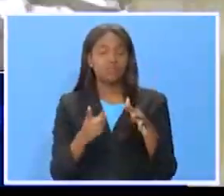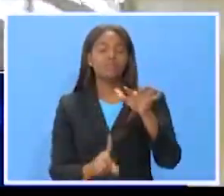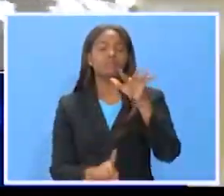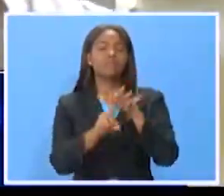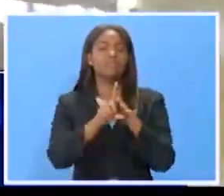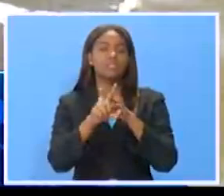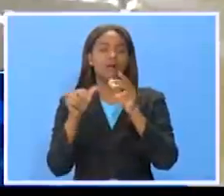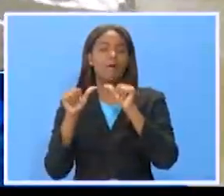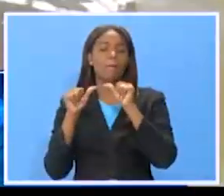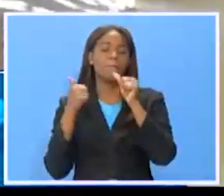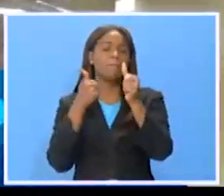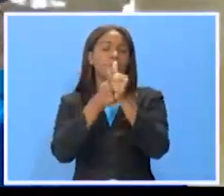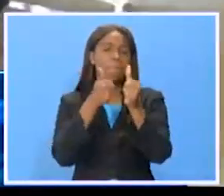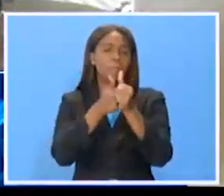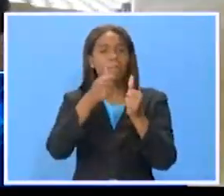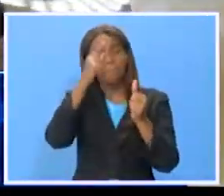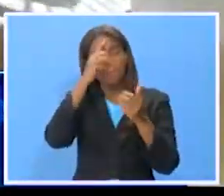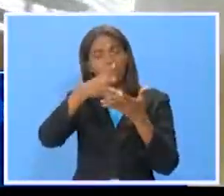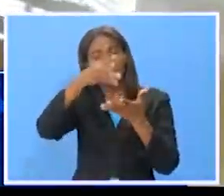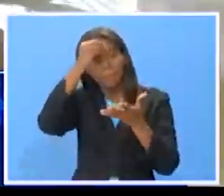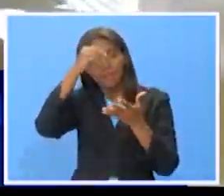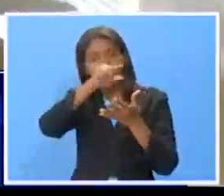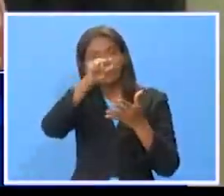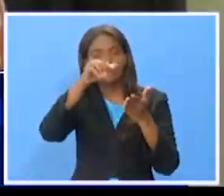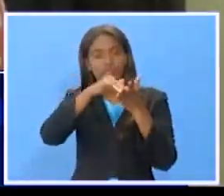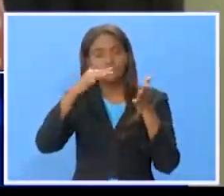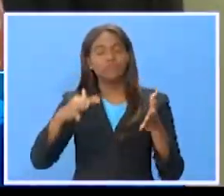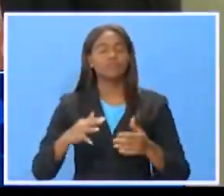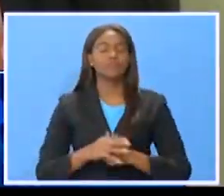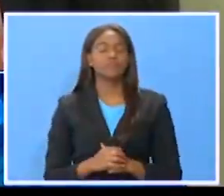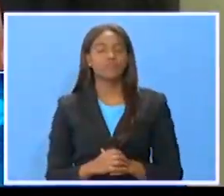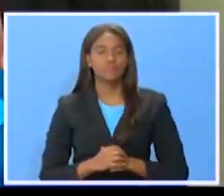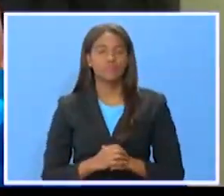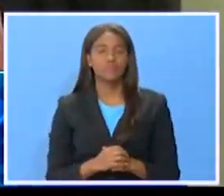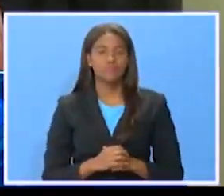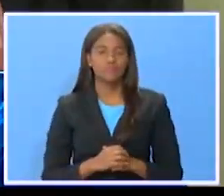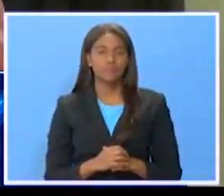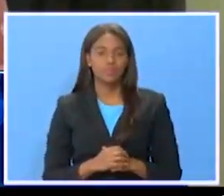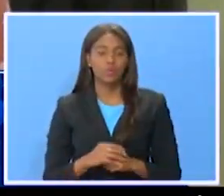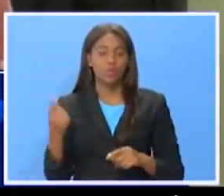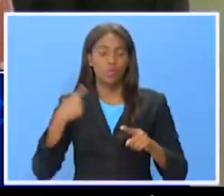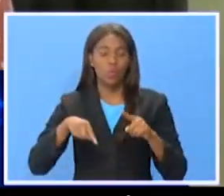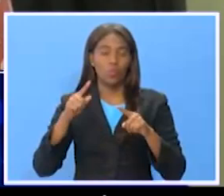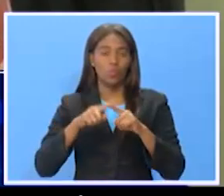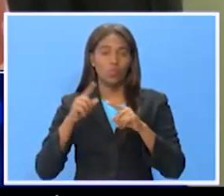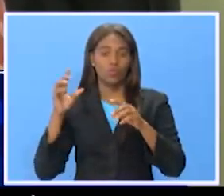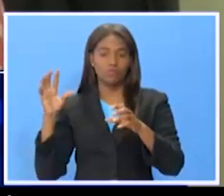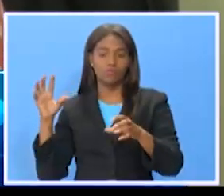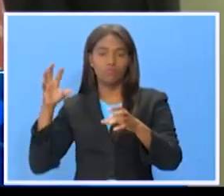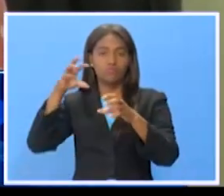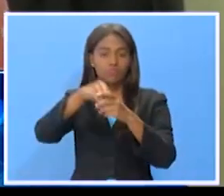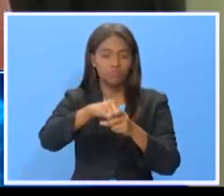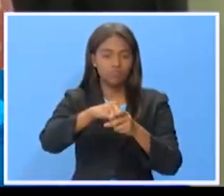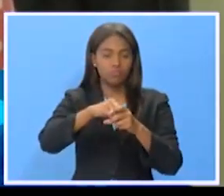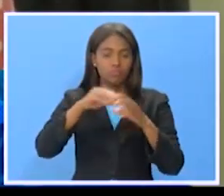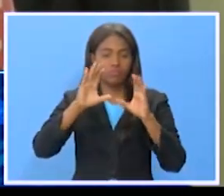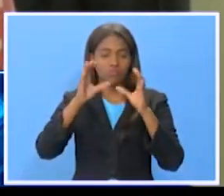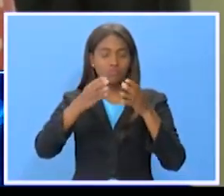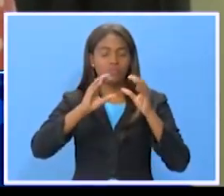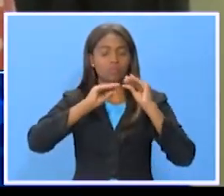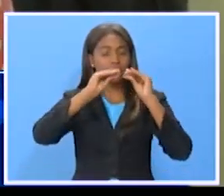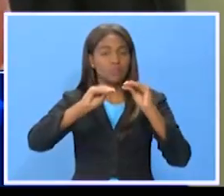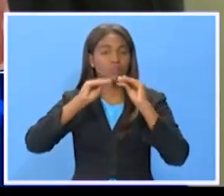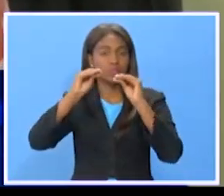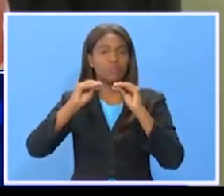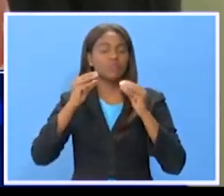forma significativa en el aprendizaje de sus estudiantes. Al llegar ya a la presencialidad y nosotros poder evaluar los niños, nos